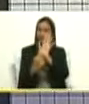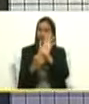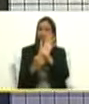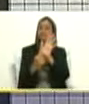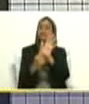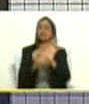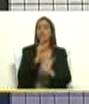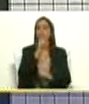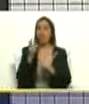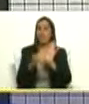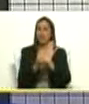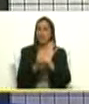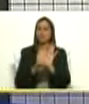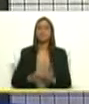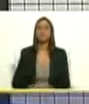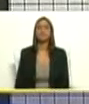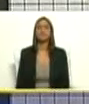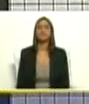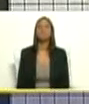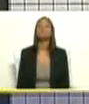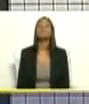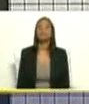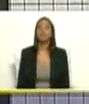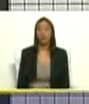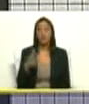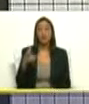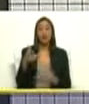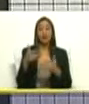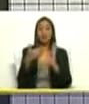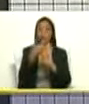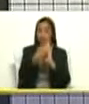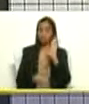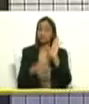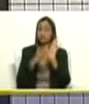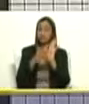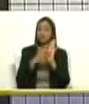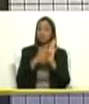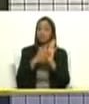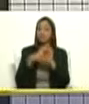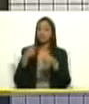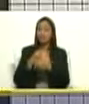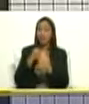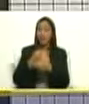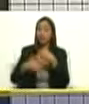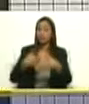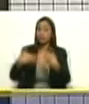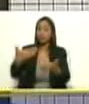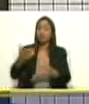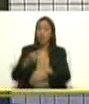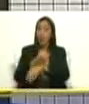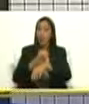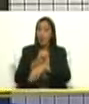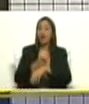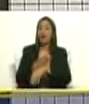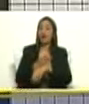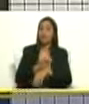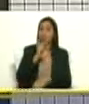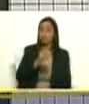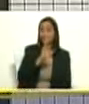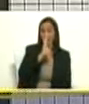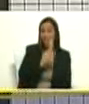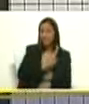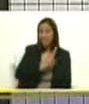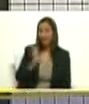fuerza ese instrumento de gobierno fenomenal directo de conexión